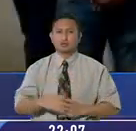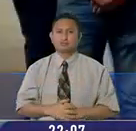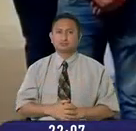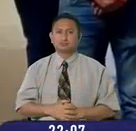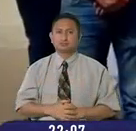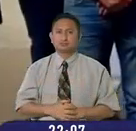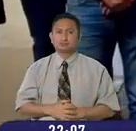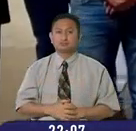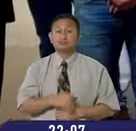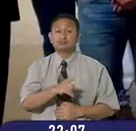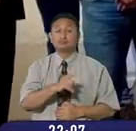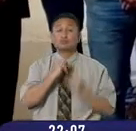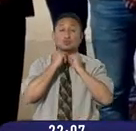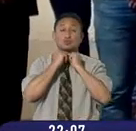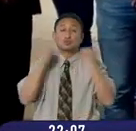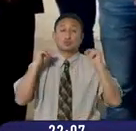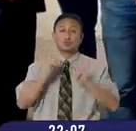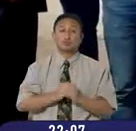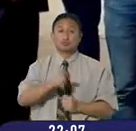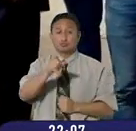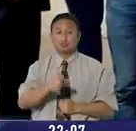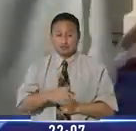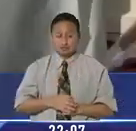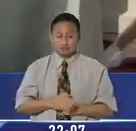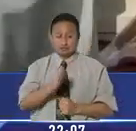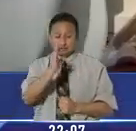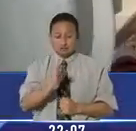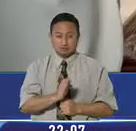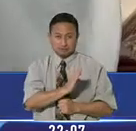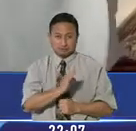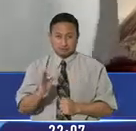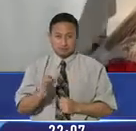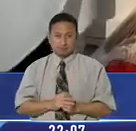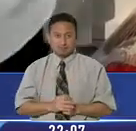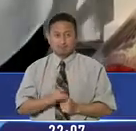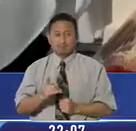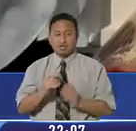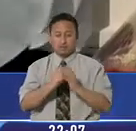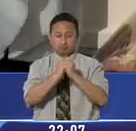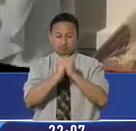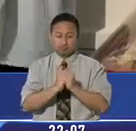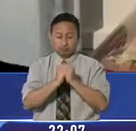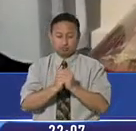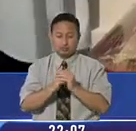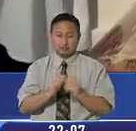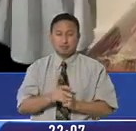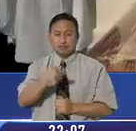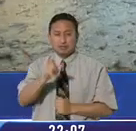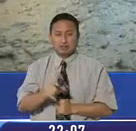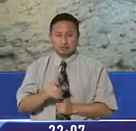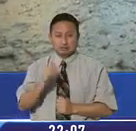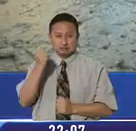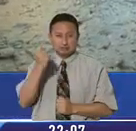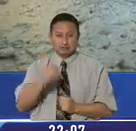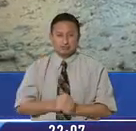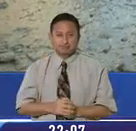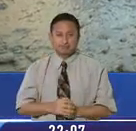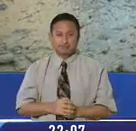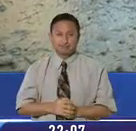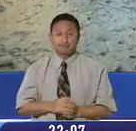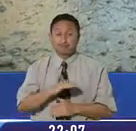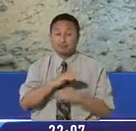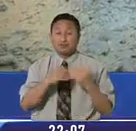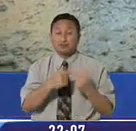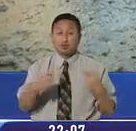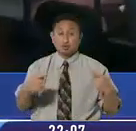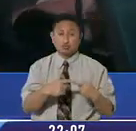$252.44. El padre de la parroquia les dio la bendición a los féretros. En medio de los rezos, como que asimilando las pérdidas. Es que todo el material se